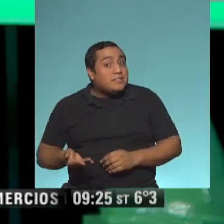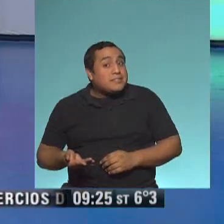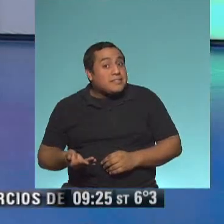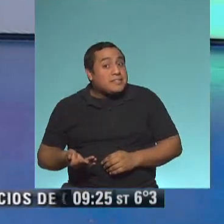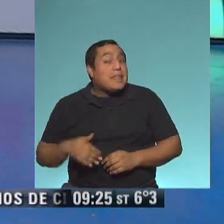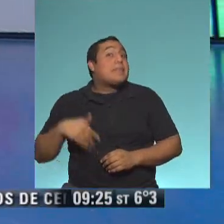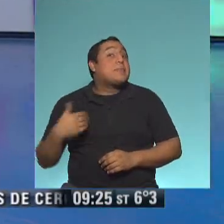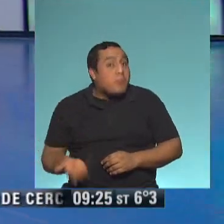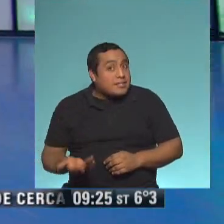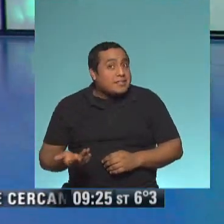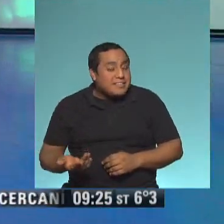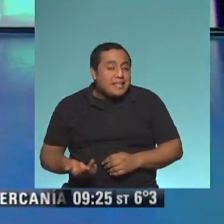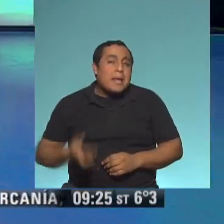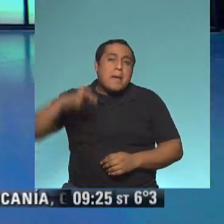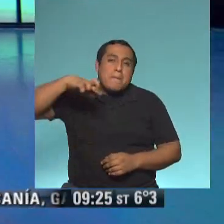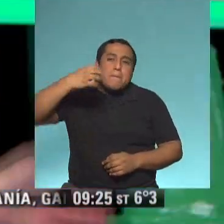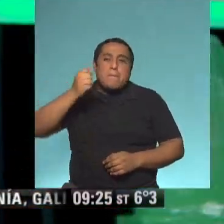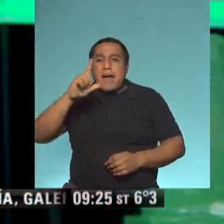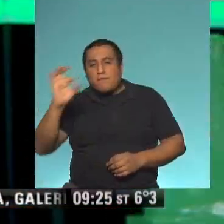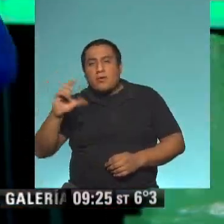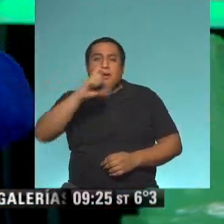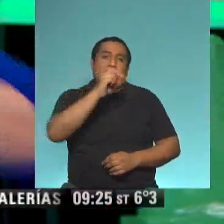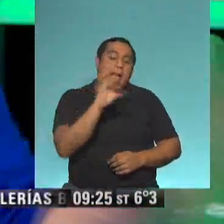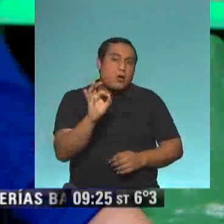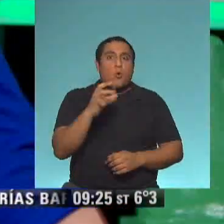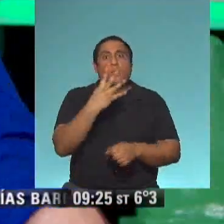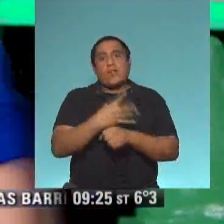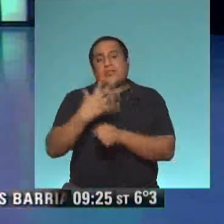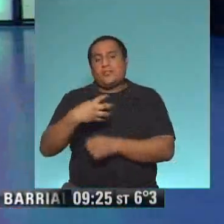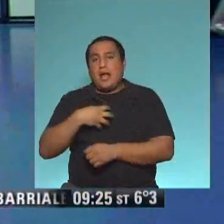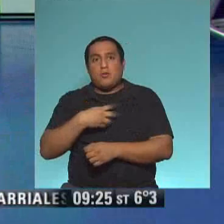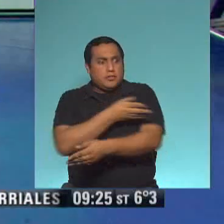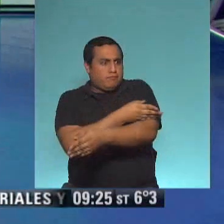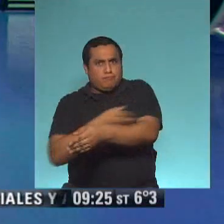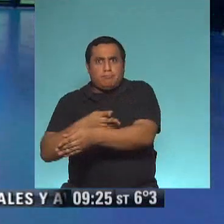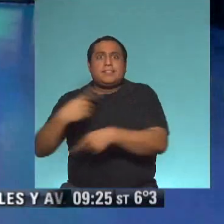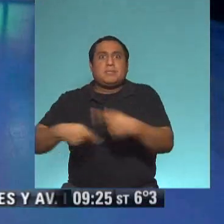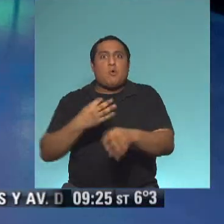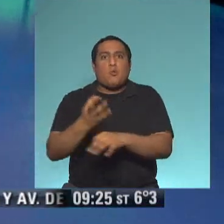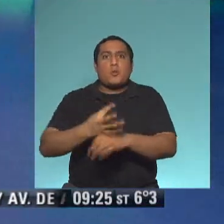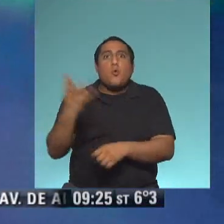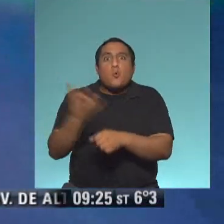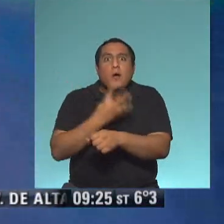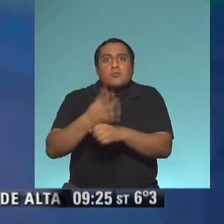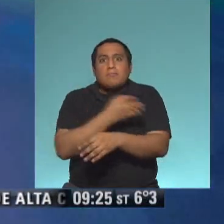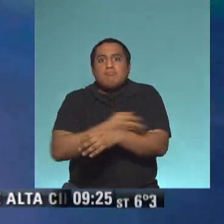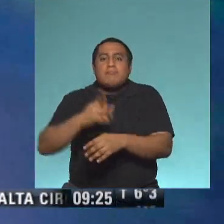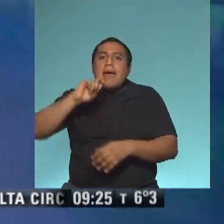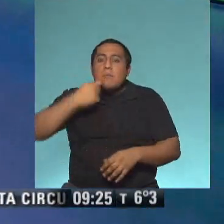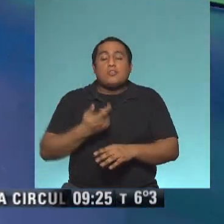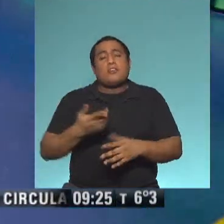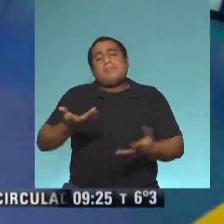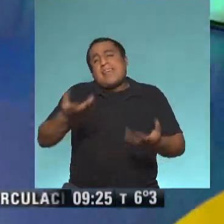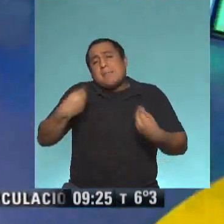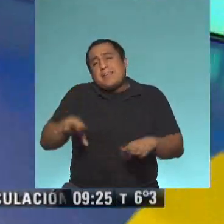pegadito, pegadito, están Pablo y Caro con cuarto y quinto. Una maratón de Seguimos Educando. Pero qué lindas 4 horas vamos a pasar. Nosotros iniciamos